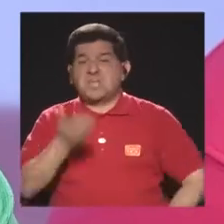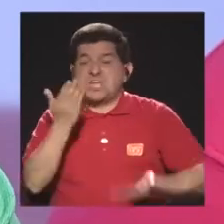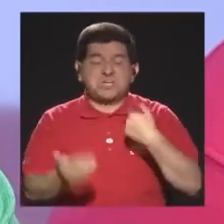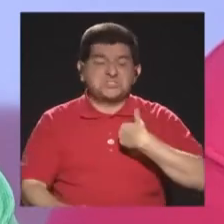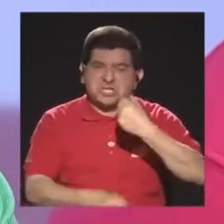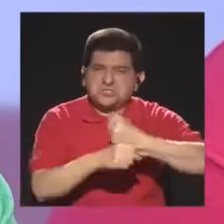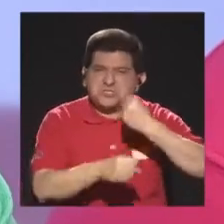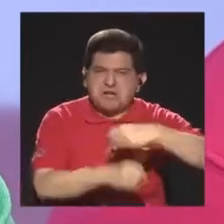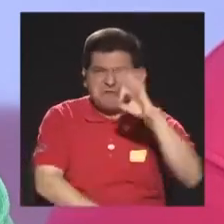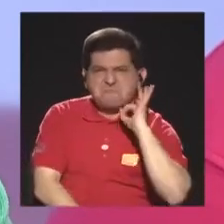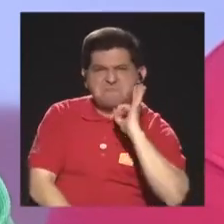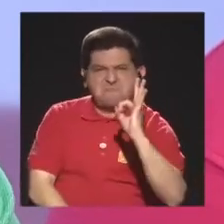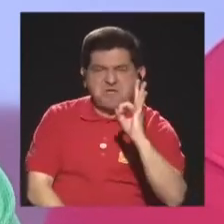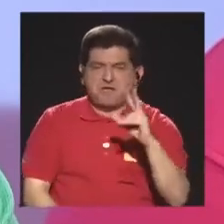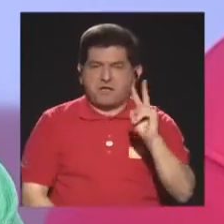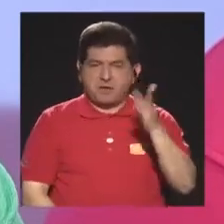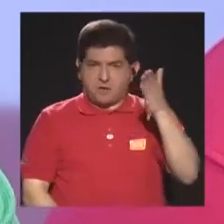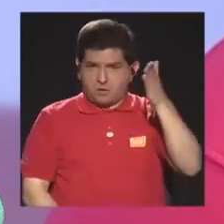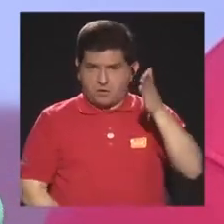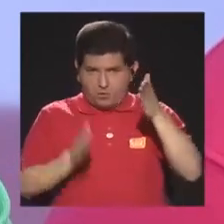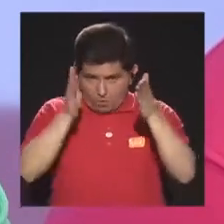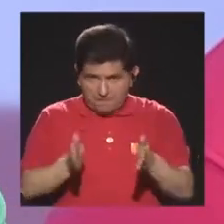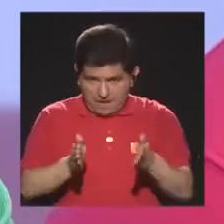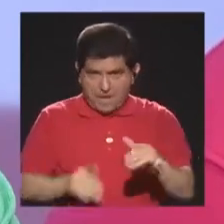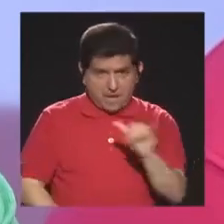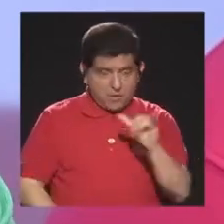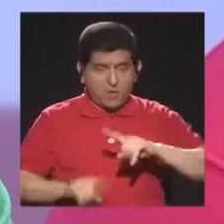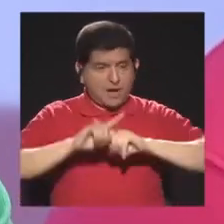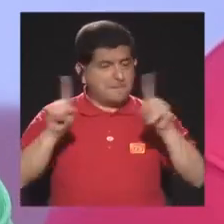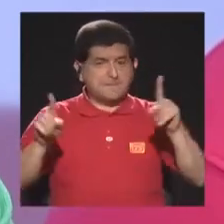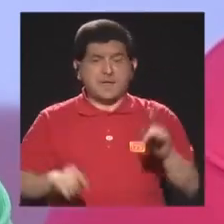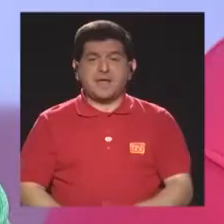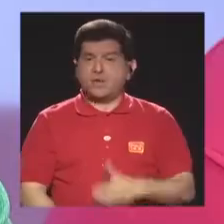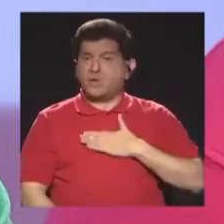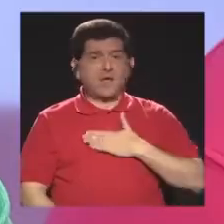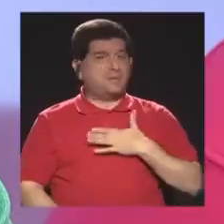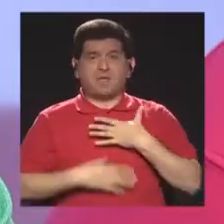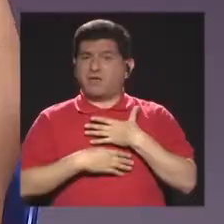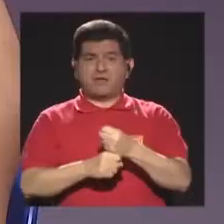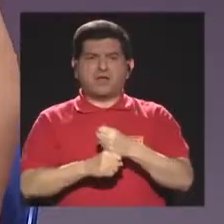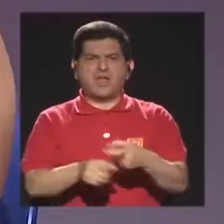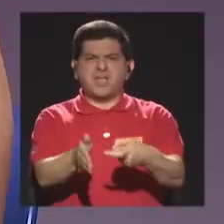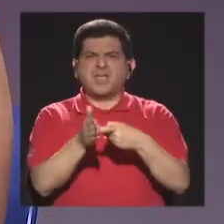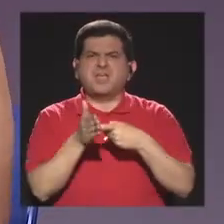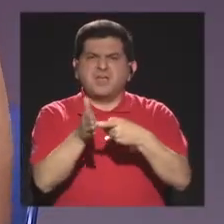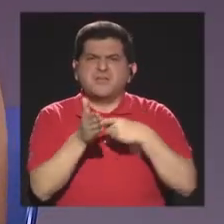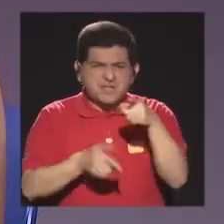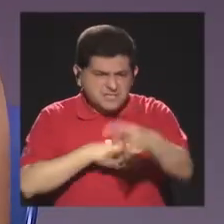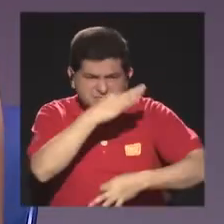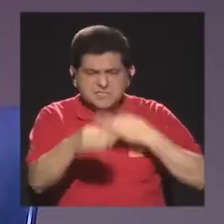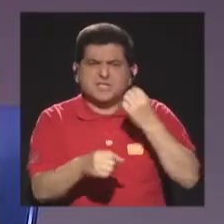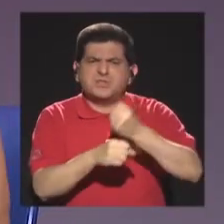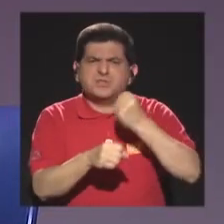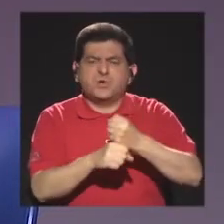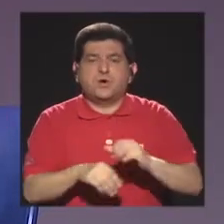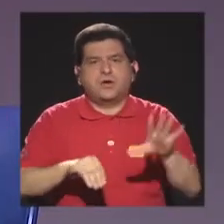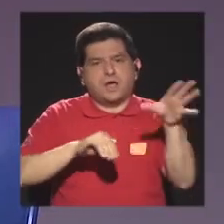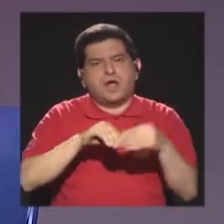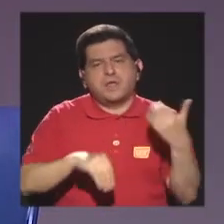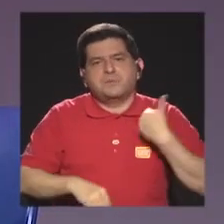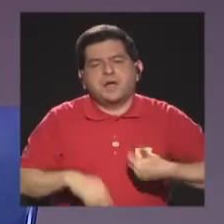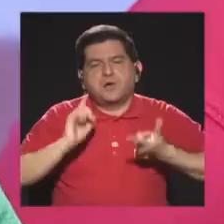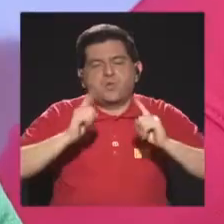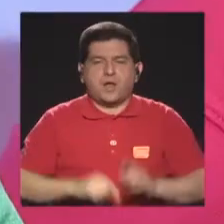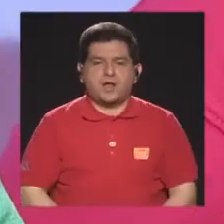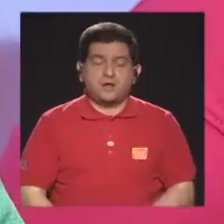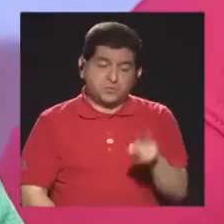yo trabajaba bien y el compañero igual, pero no confiaban en mí. Entonces, ¿cuál era el requisito para hacer ese tipo de trabajo aparte de ser hombre? Bueno,